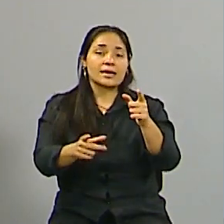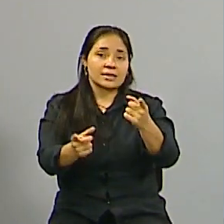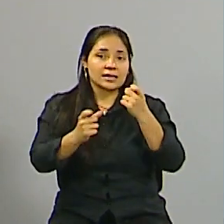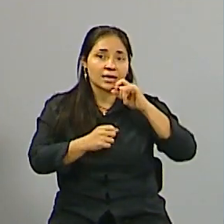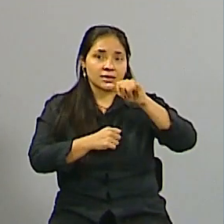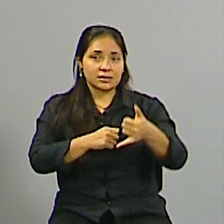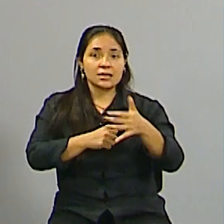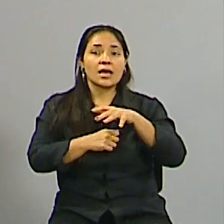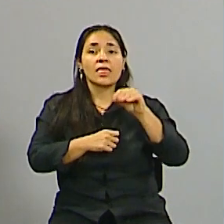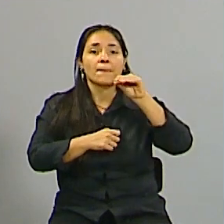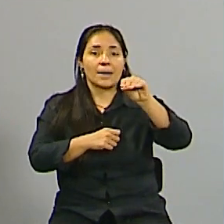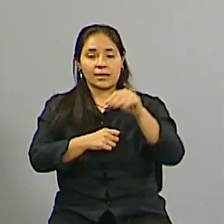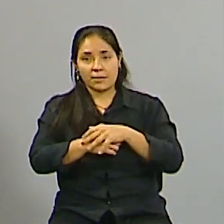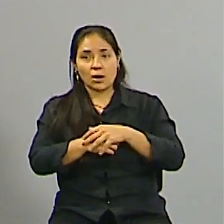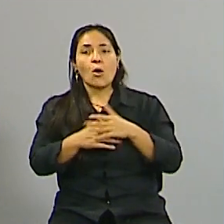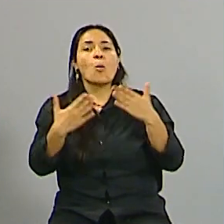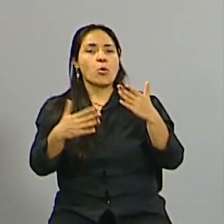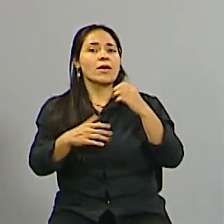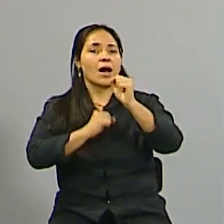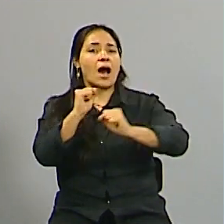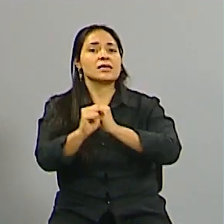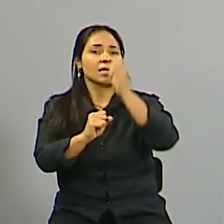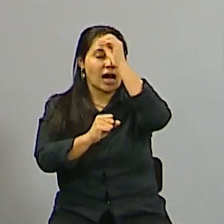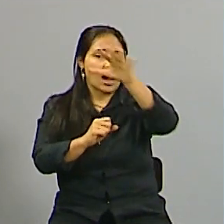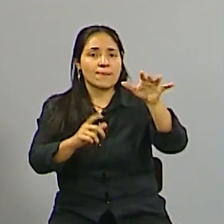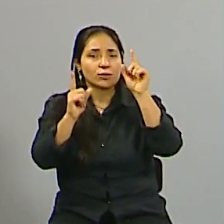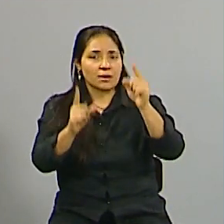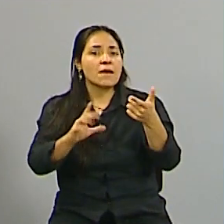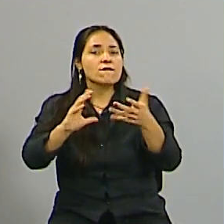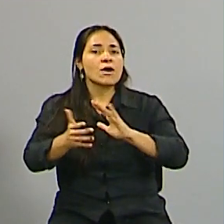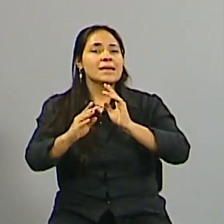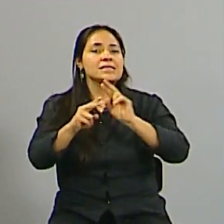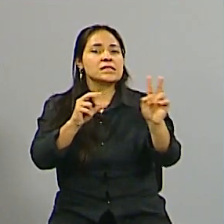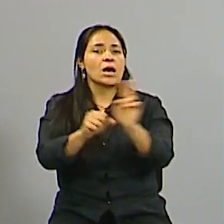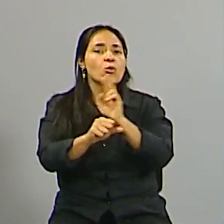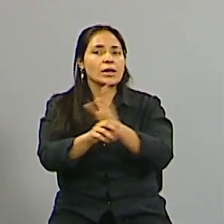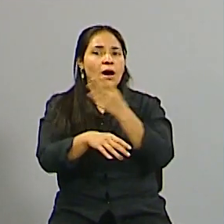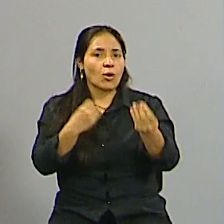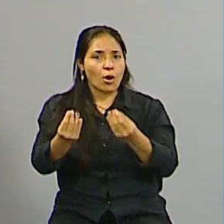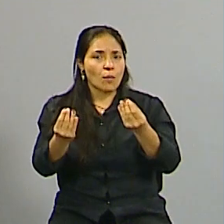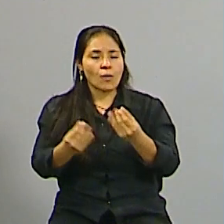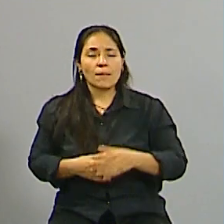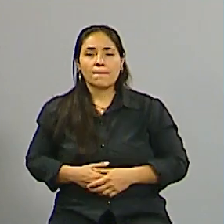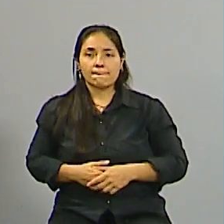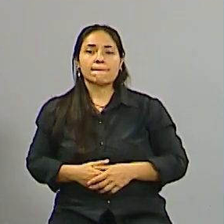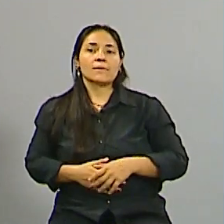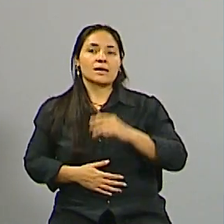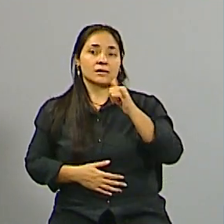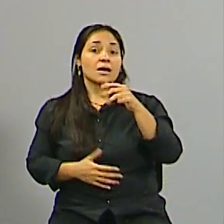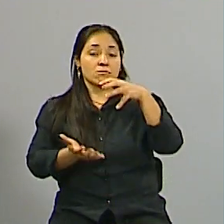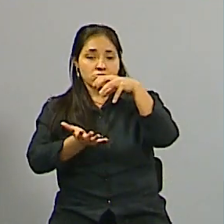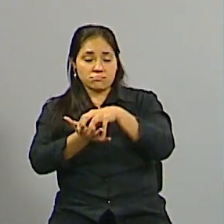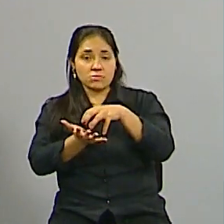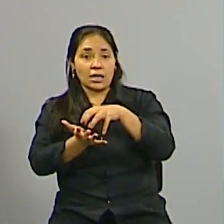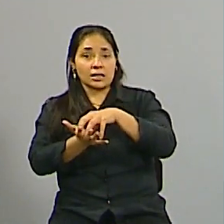en ese departamento. ¿Se puede llegar hasta las zonas rurales y cómo con la seguridad? Bueno, claramente con un centro de monitoreo también podemos